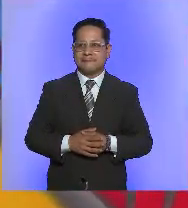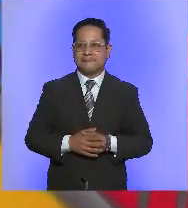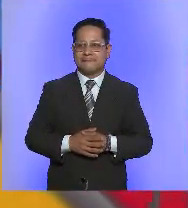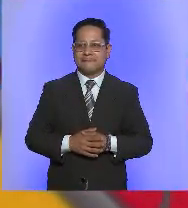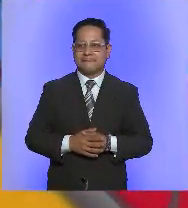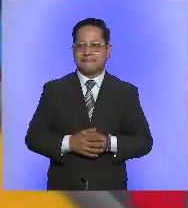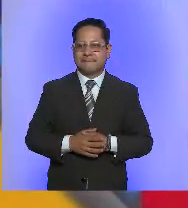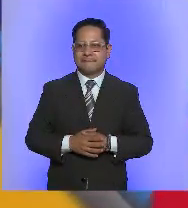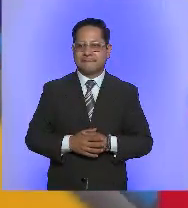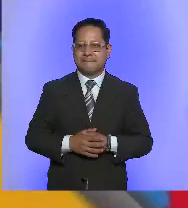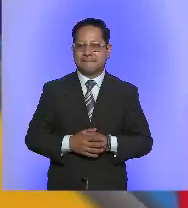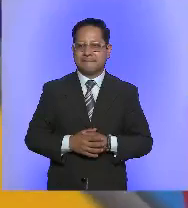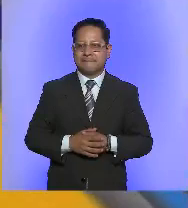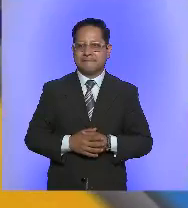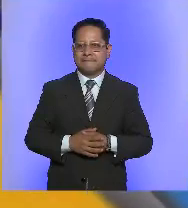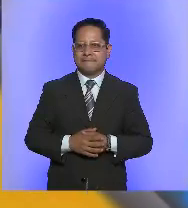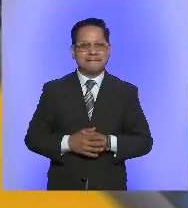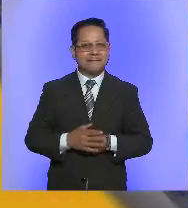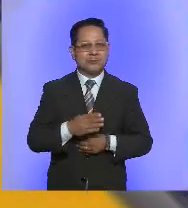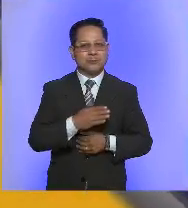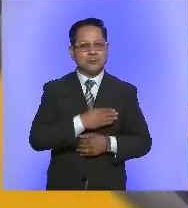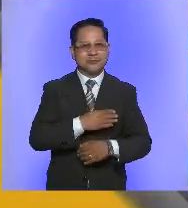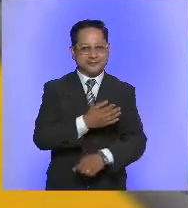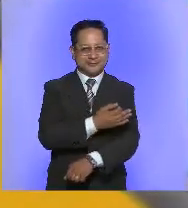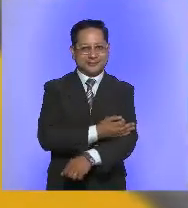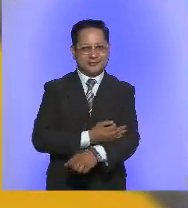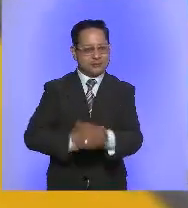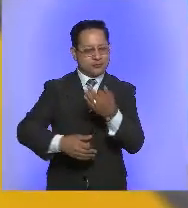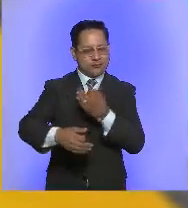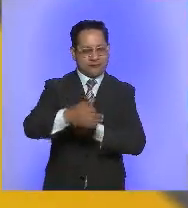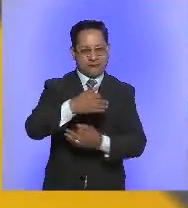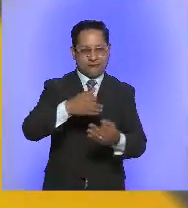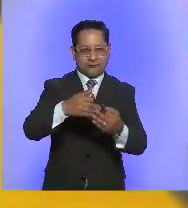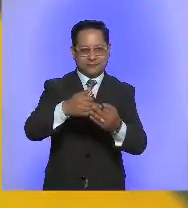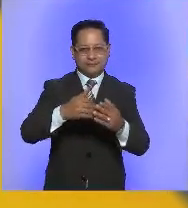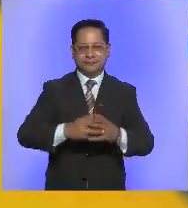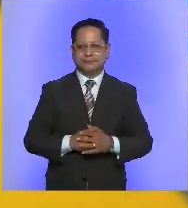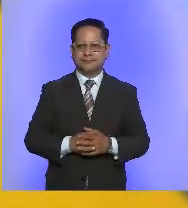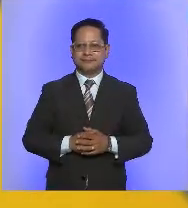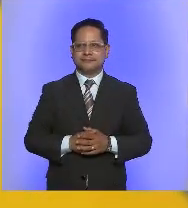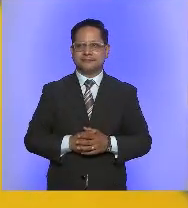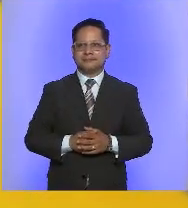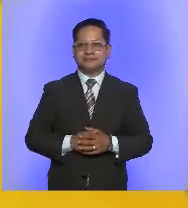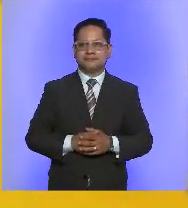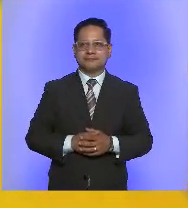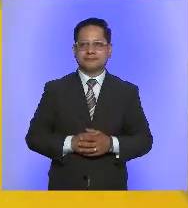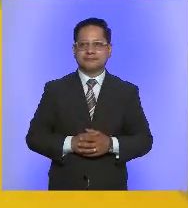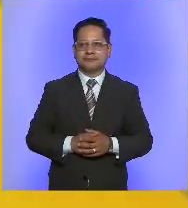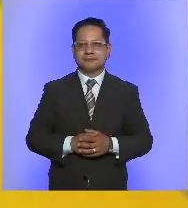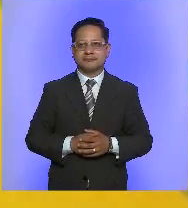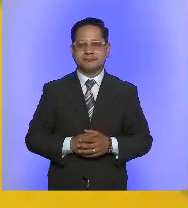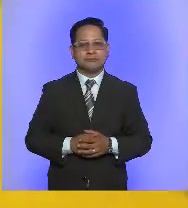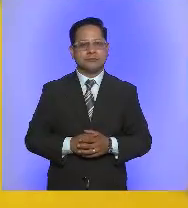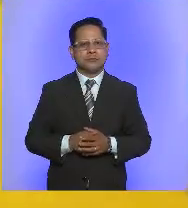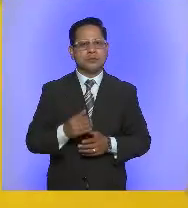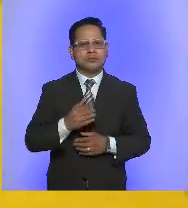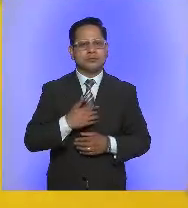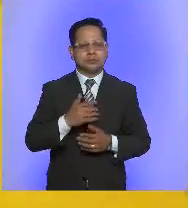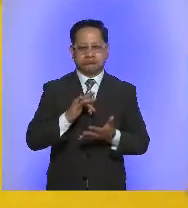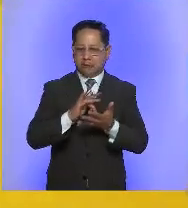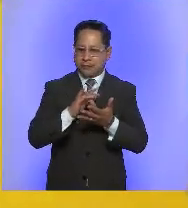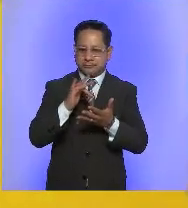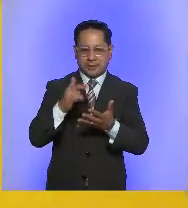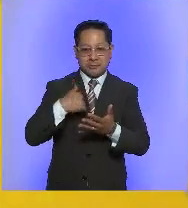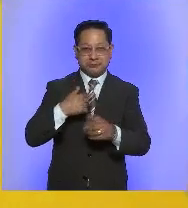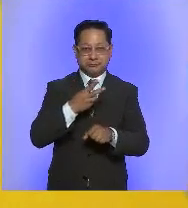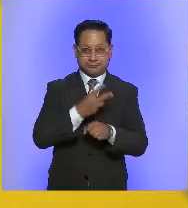Buenas tardes, tengan todas y todos. Antes que nada, quisiera agradecer esta invitación que nos ha hecho de